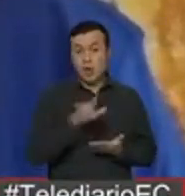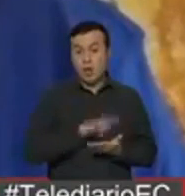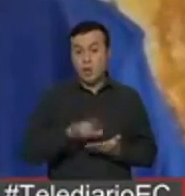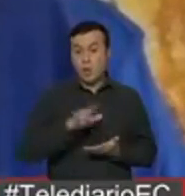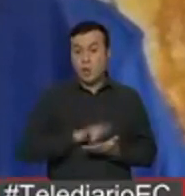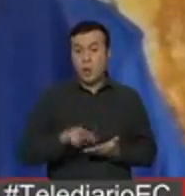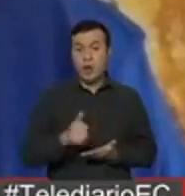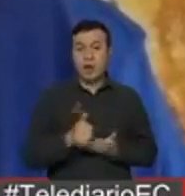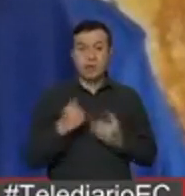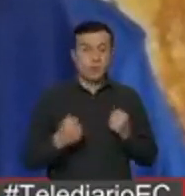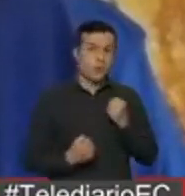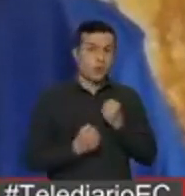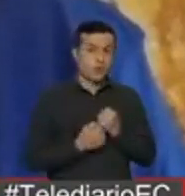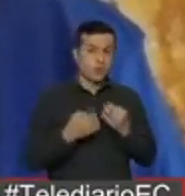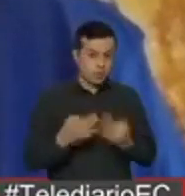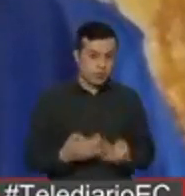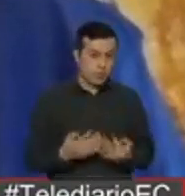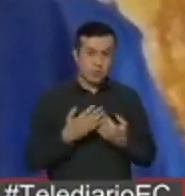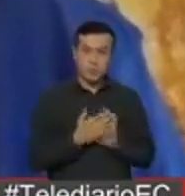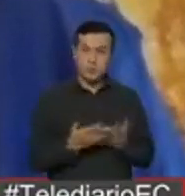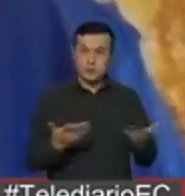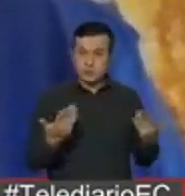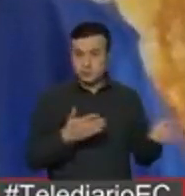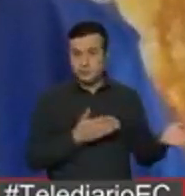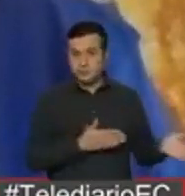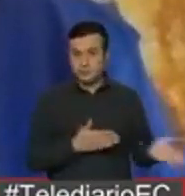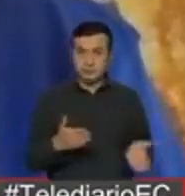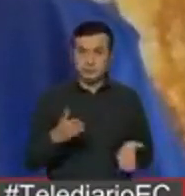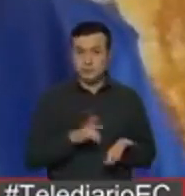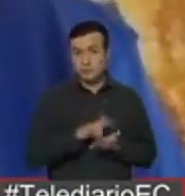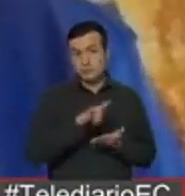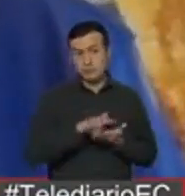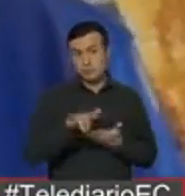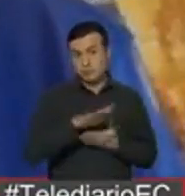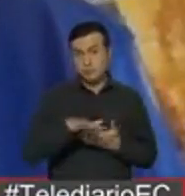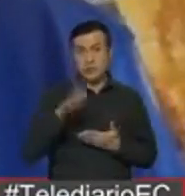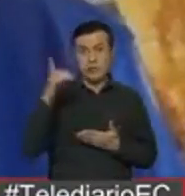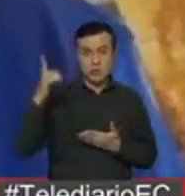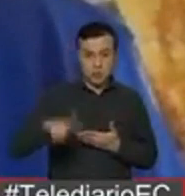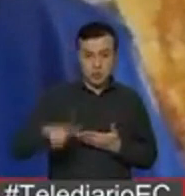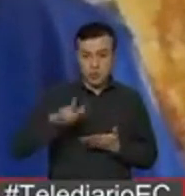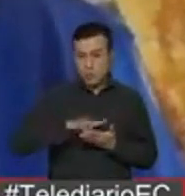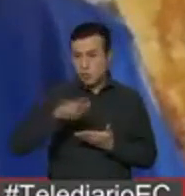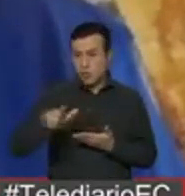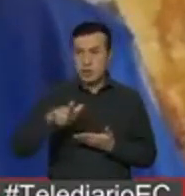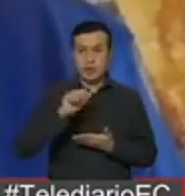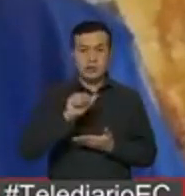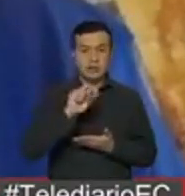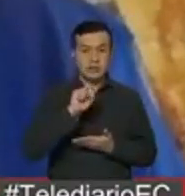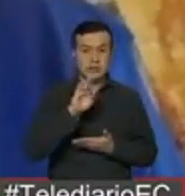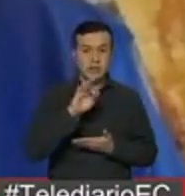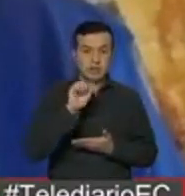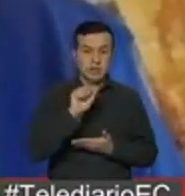de subvencionar los pasajes, los vuelos nacionales, como Loja y Santa Rosa.